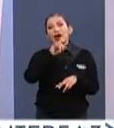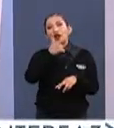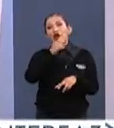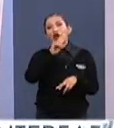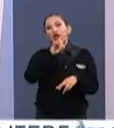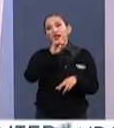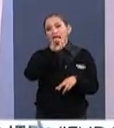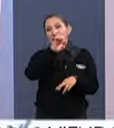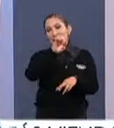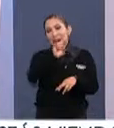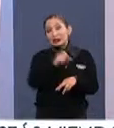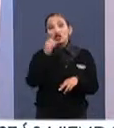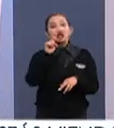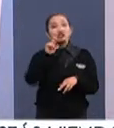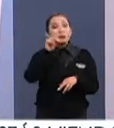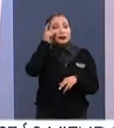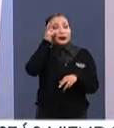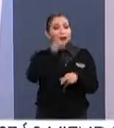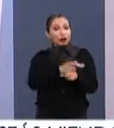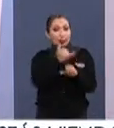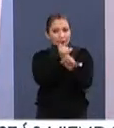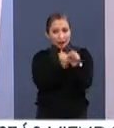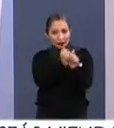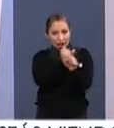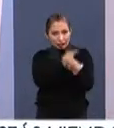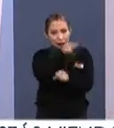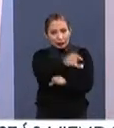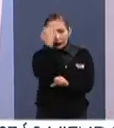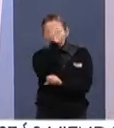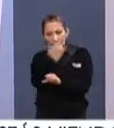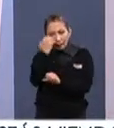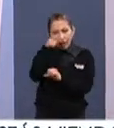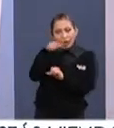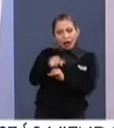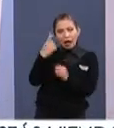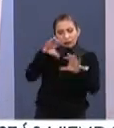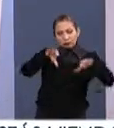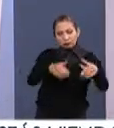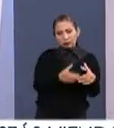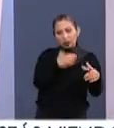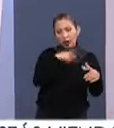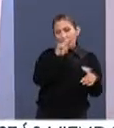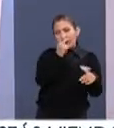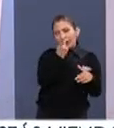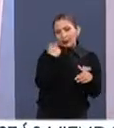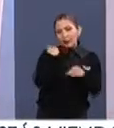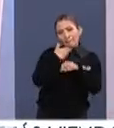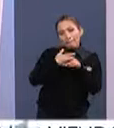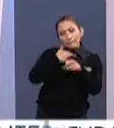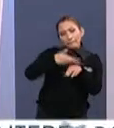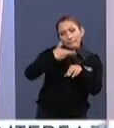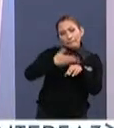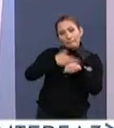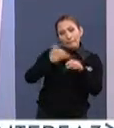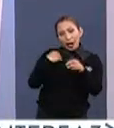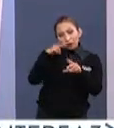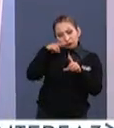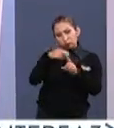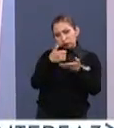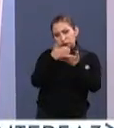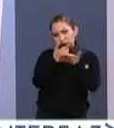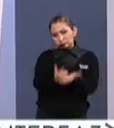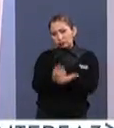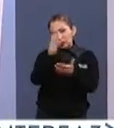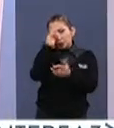Godínez Guzmán, él es subdirector de investigación y evaluación de la Unidad Politécnica de Gestión con Perspectiva de Género del